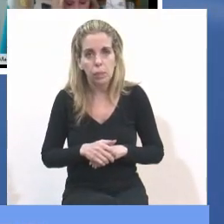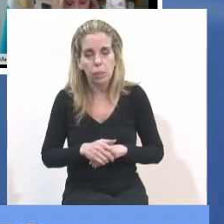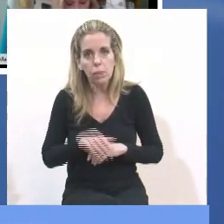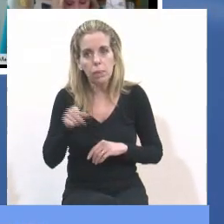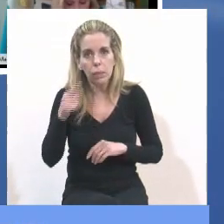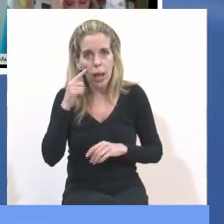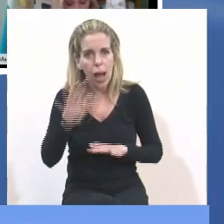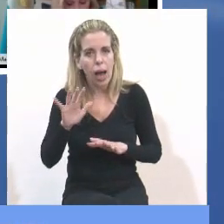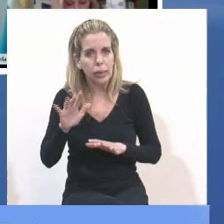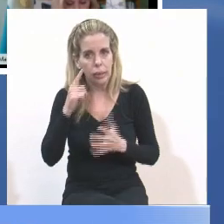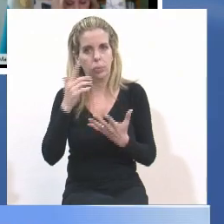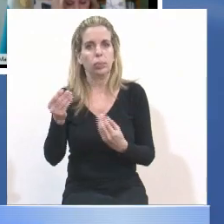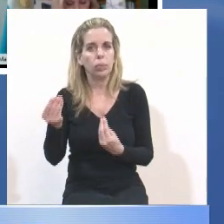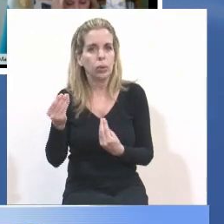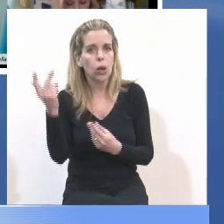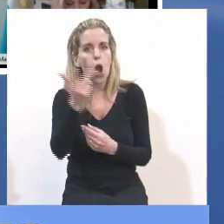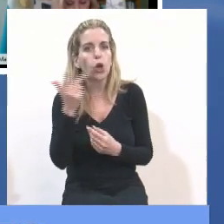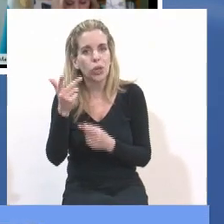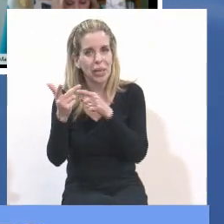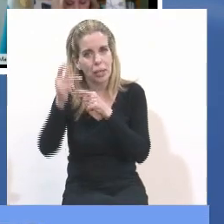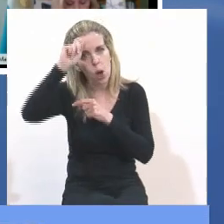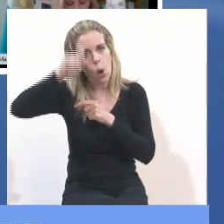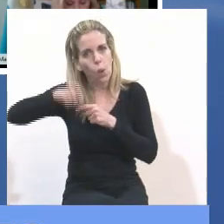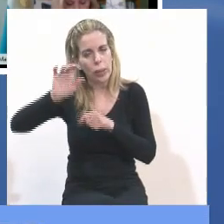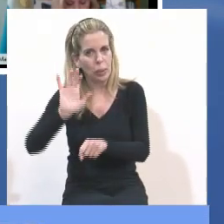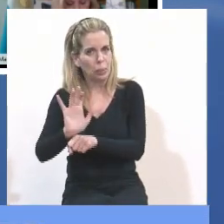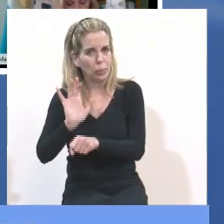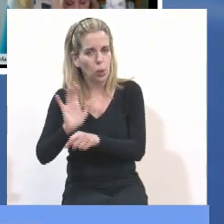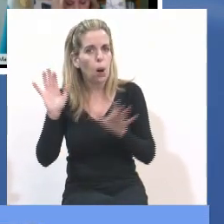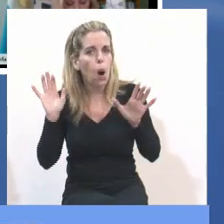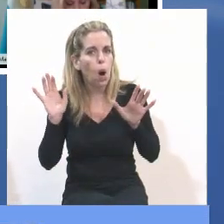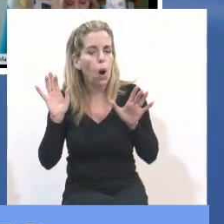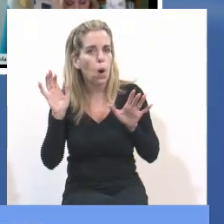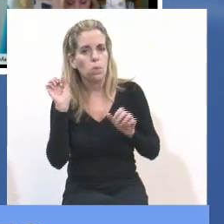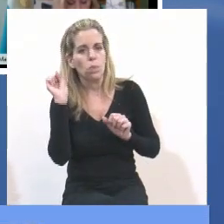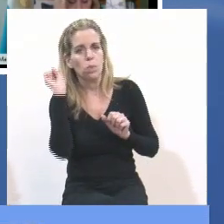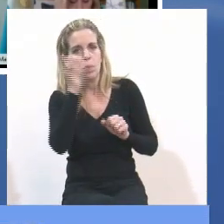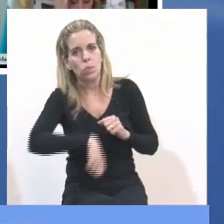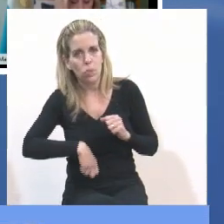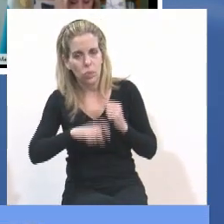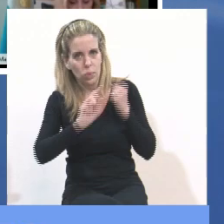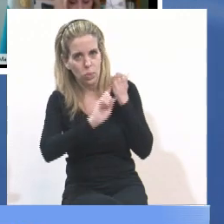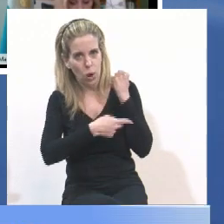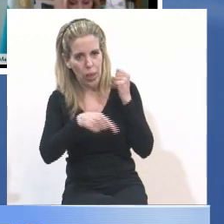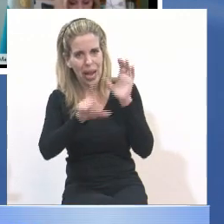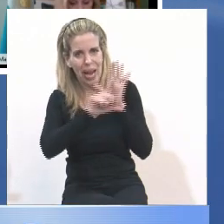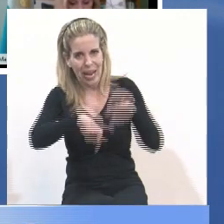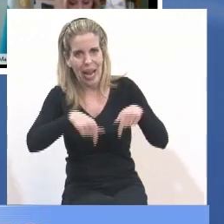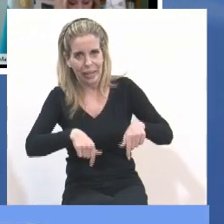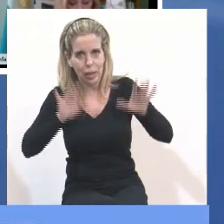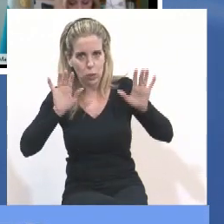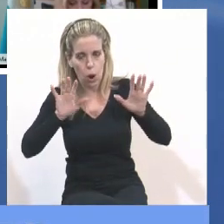han demostrado tener un desairo no sola, no a una fuerza política, no